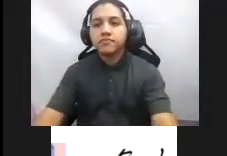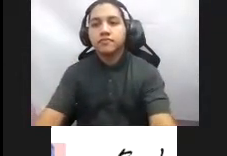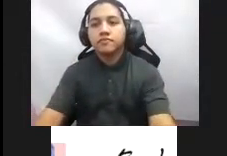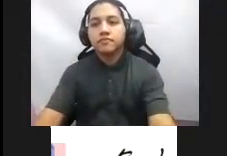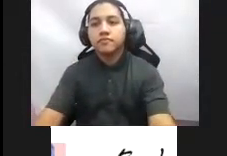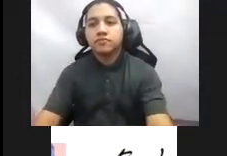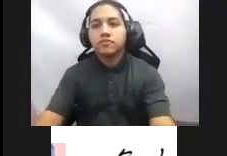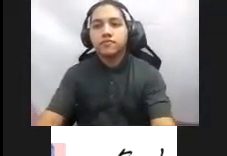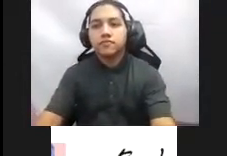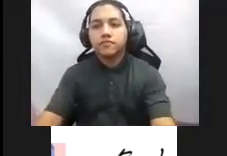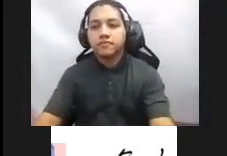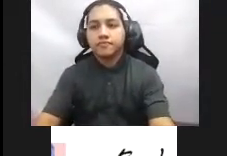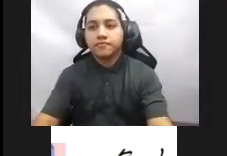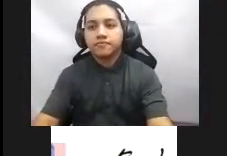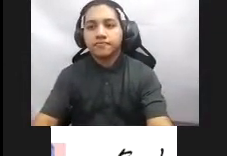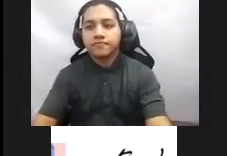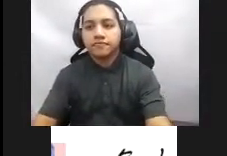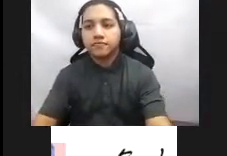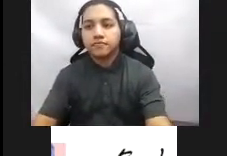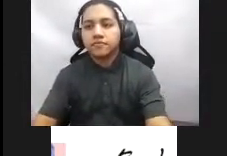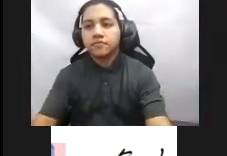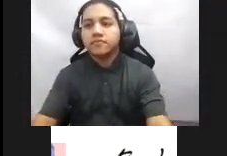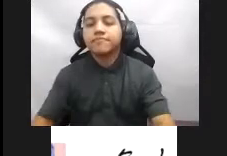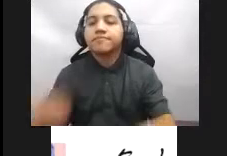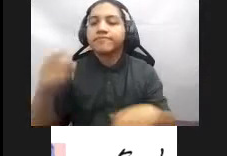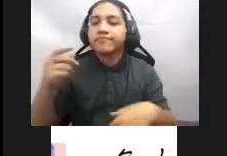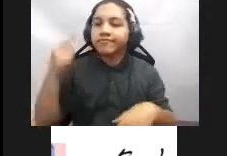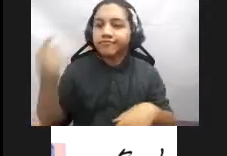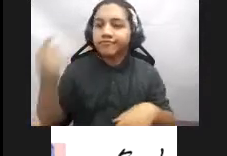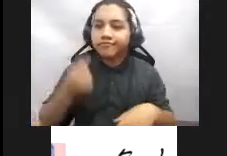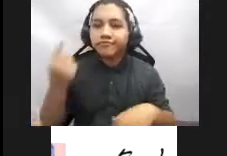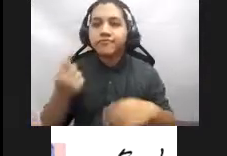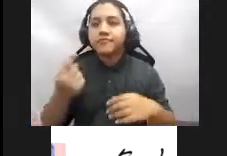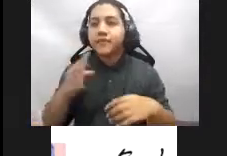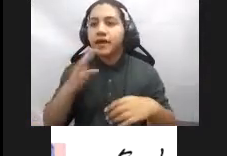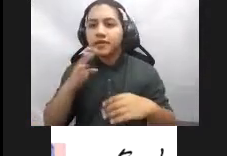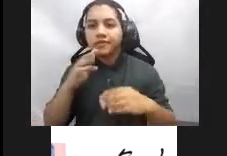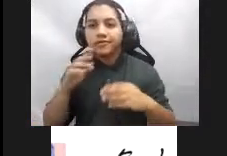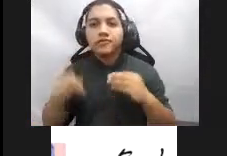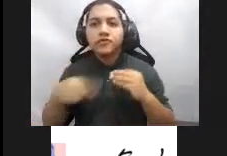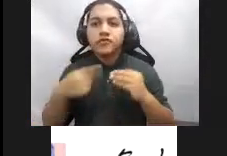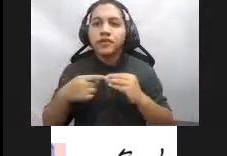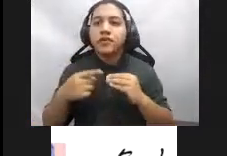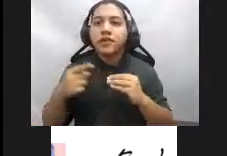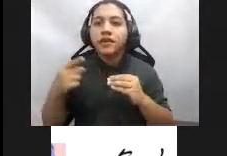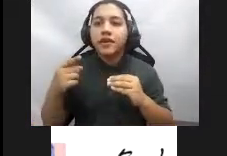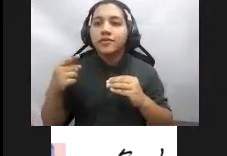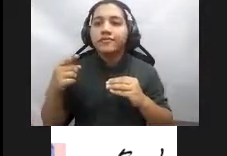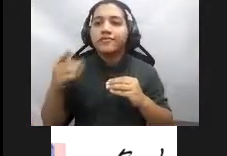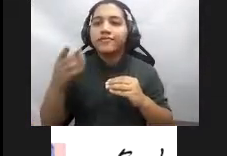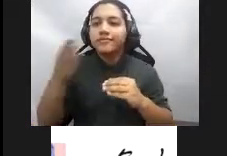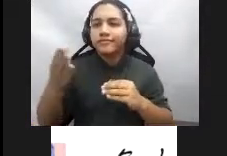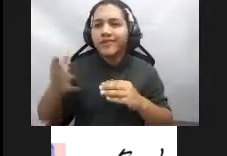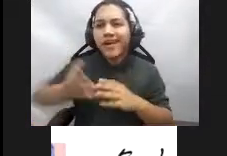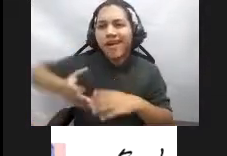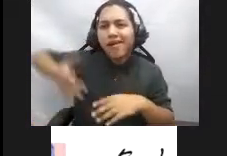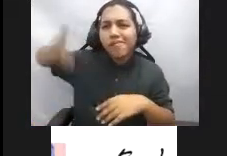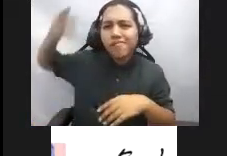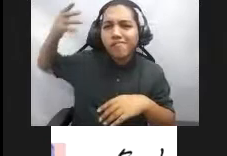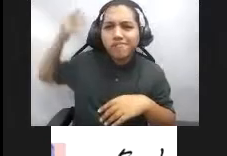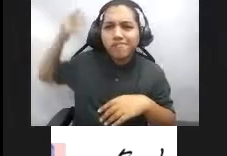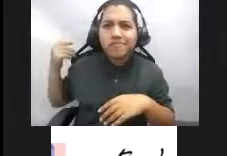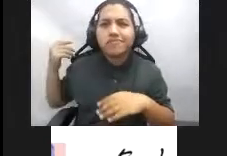Yo siempre comienzo hablando de lo antigua que es la civilización china. Es una de las civilizaciones más antiguas